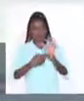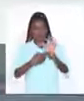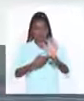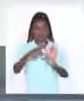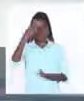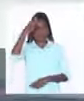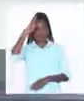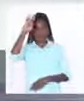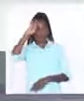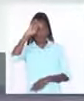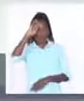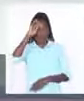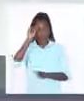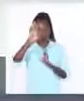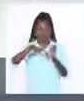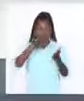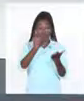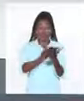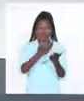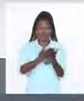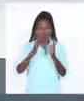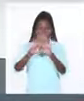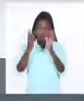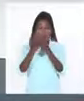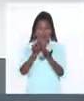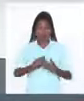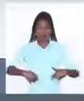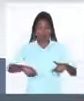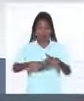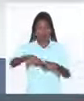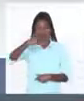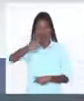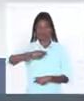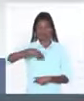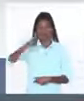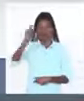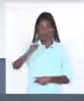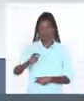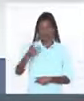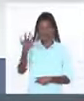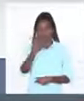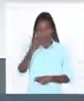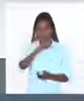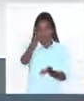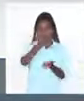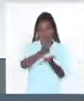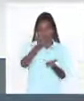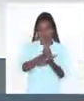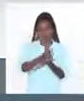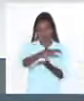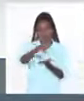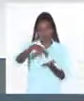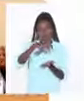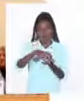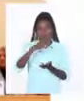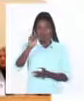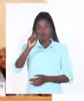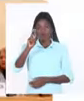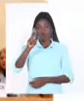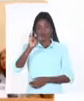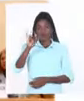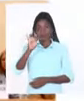Cuba en el examen periódico universal del Consejo de Derechos Humanos que tuvo lugar en su sede habitual en la ciudad suiza de Ginebra.